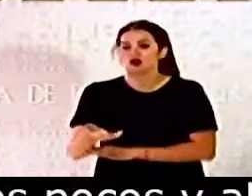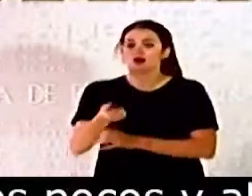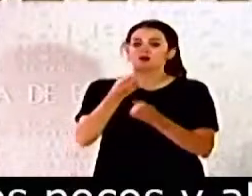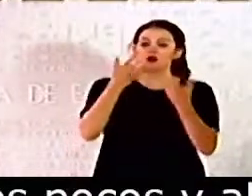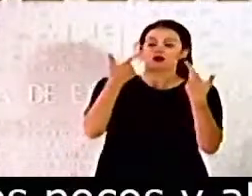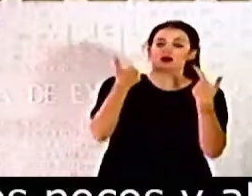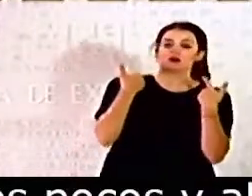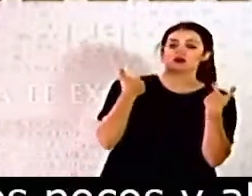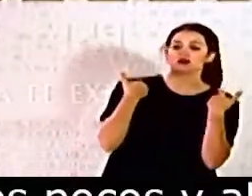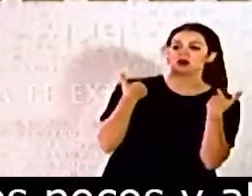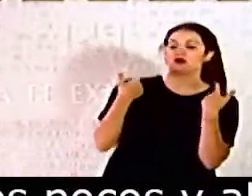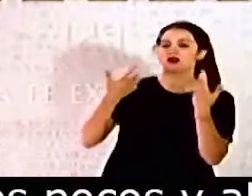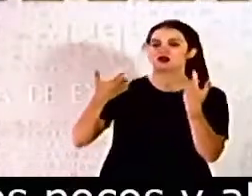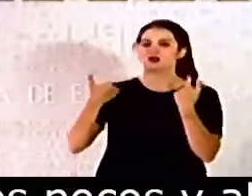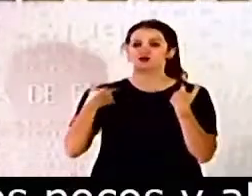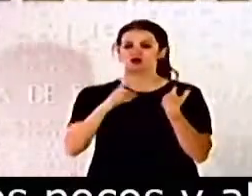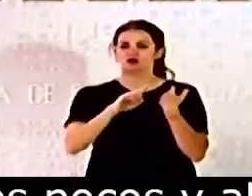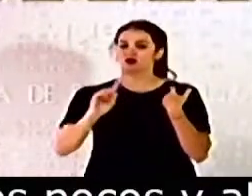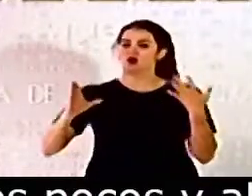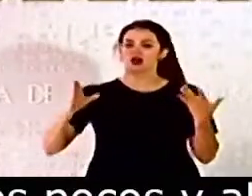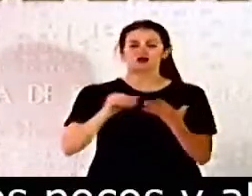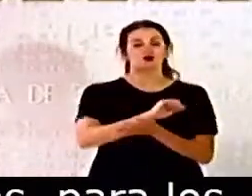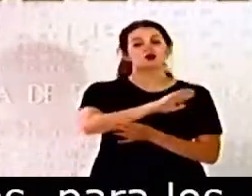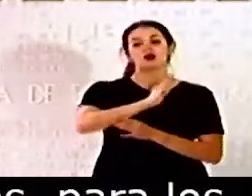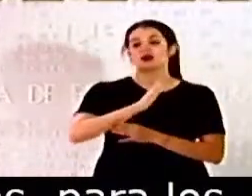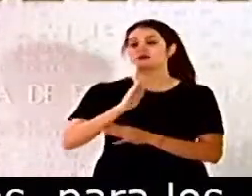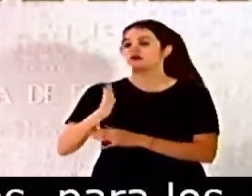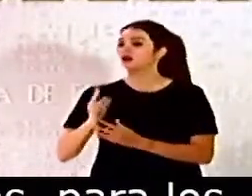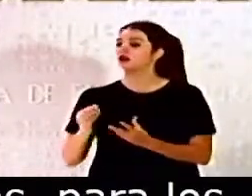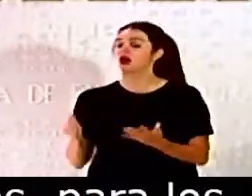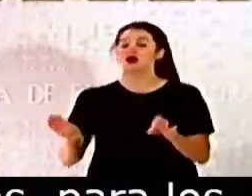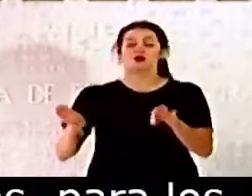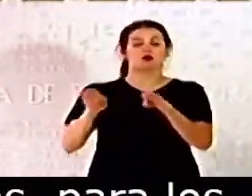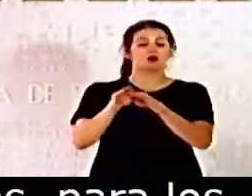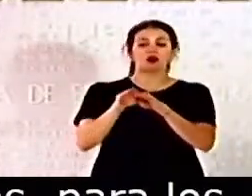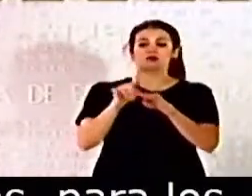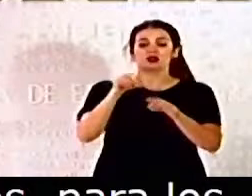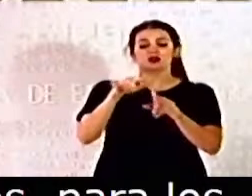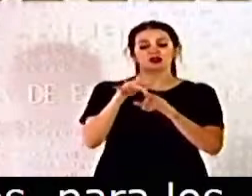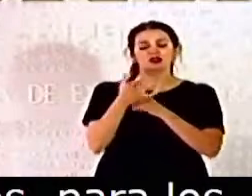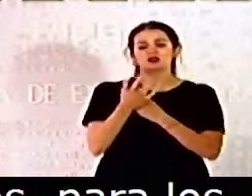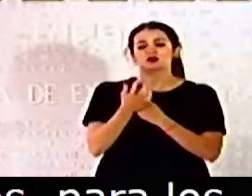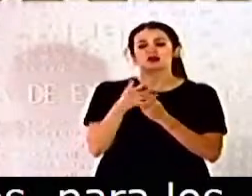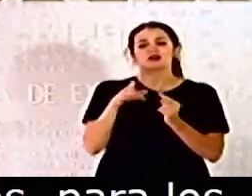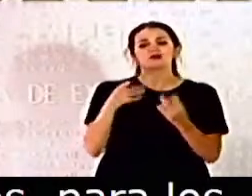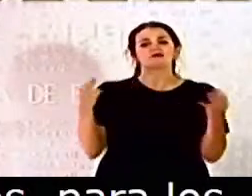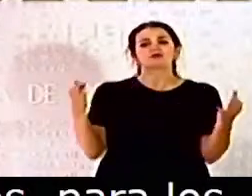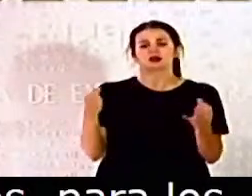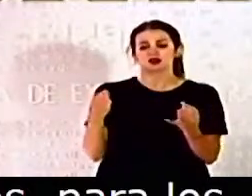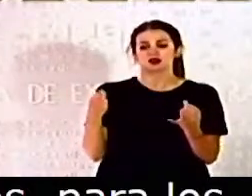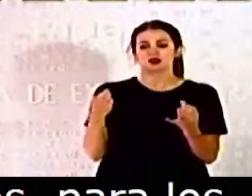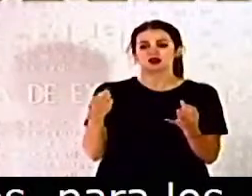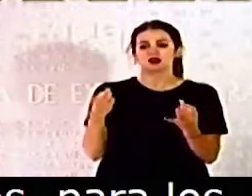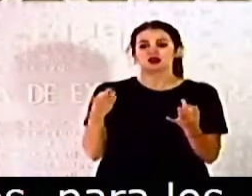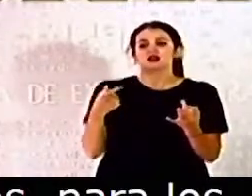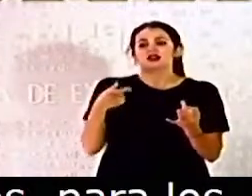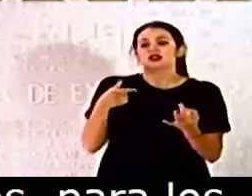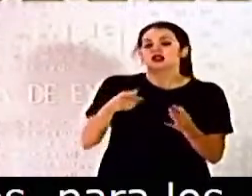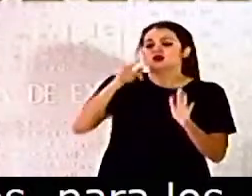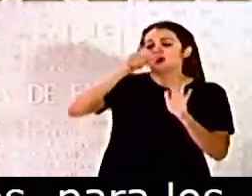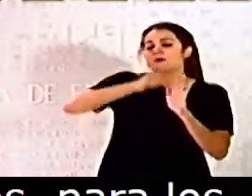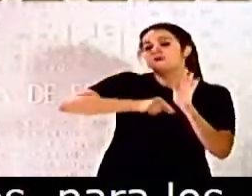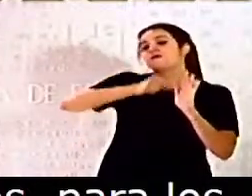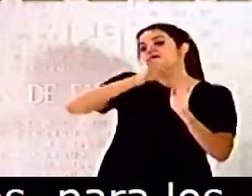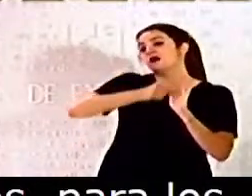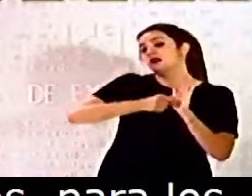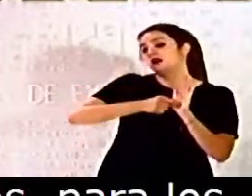bien. Pero en este momento pues nos toca poner unas medidas que a